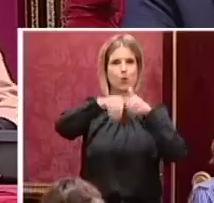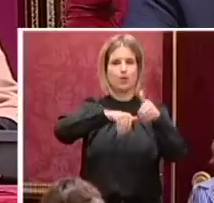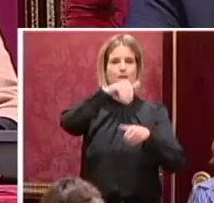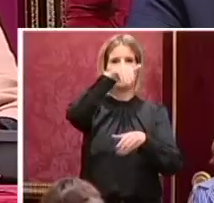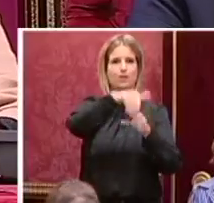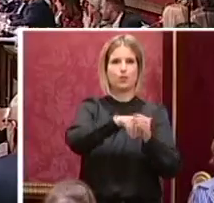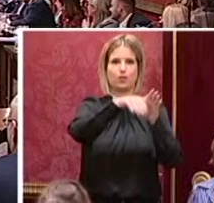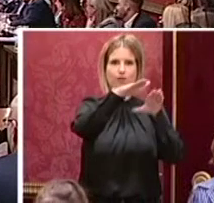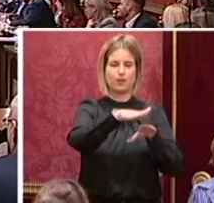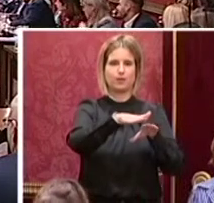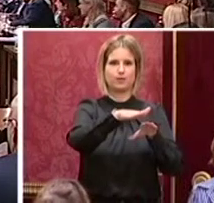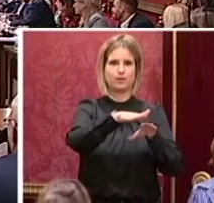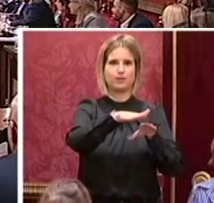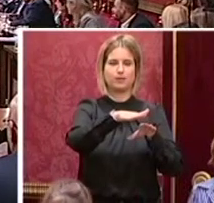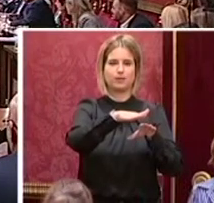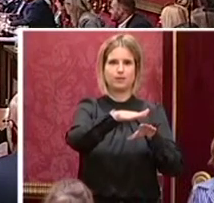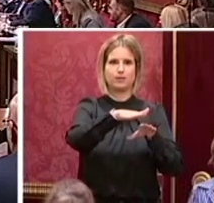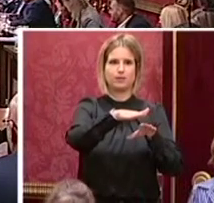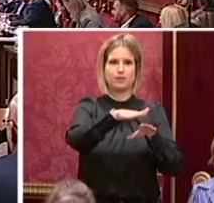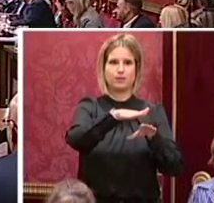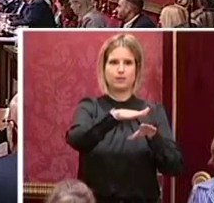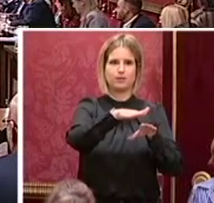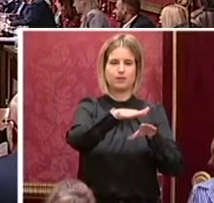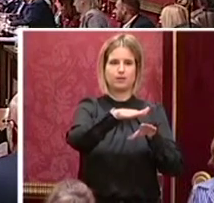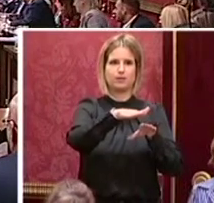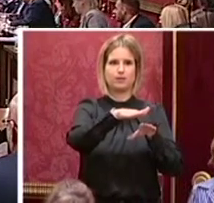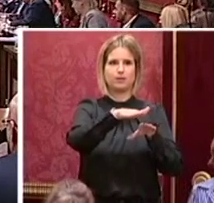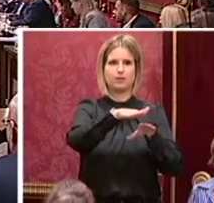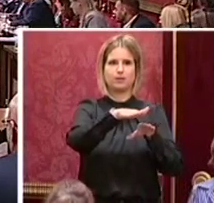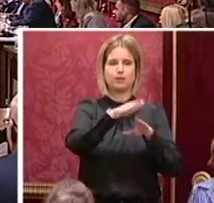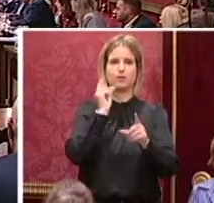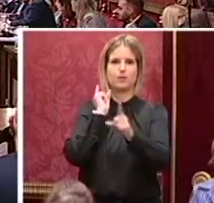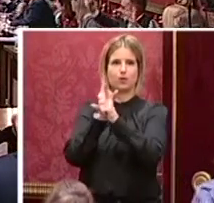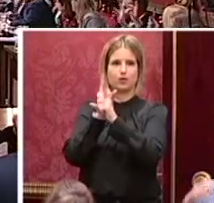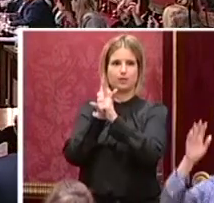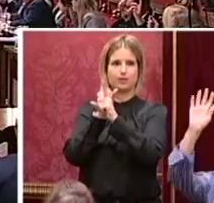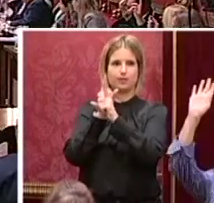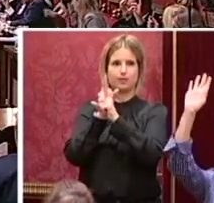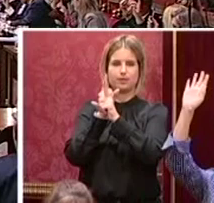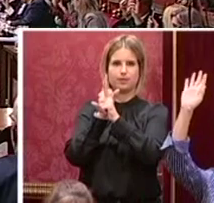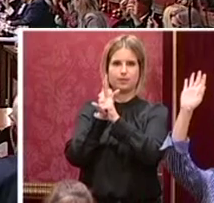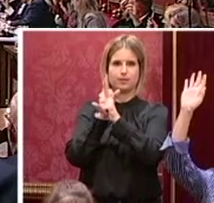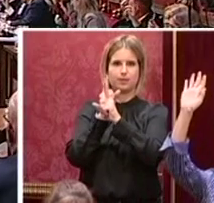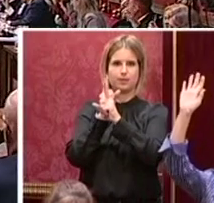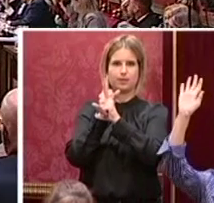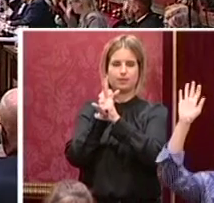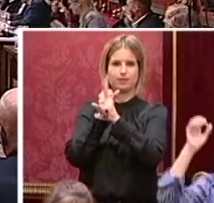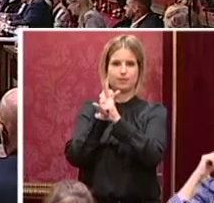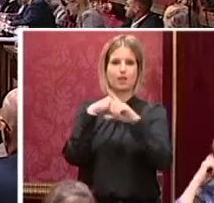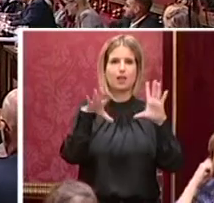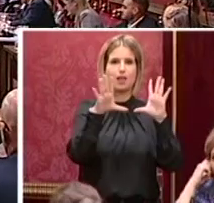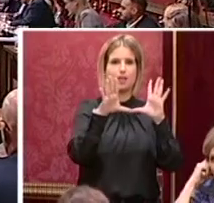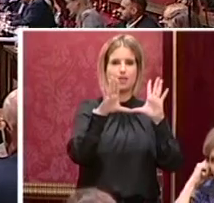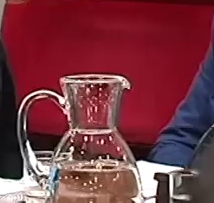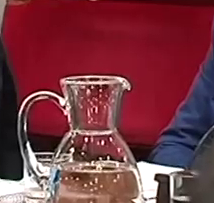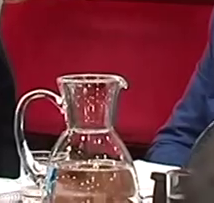escuela pública. La moción ha sido rechazada al tener la negativa de PP y Vox. La tercera propuesta socialista ha sido para que la Corporación Municipal exija al Gobierno de